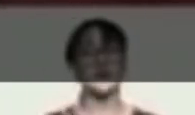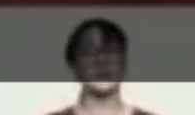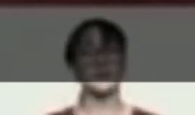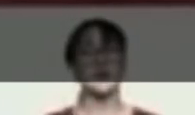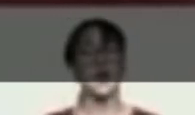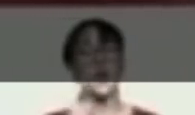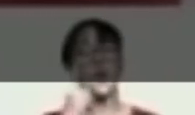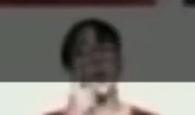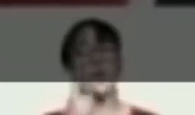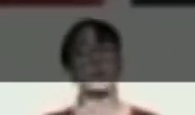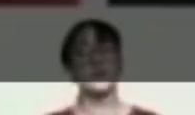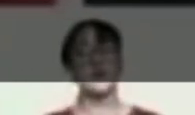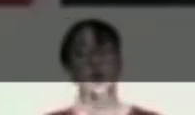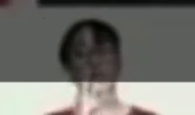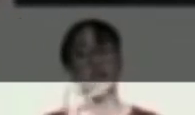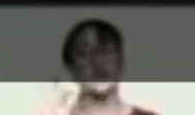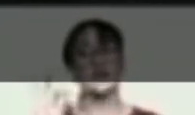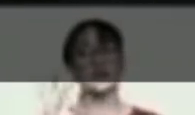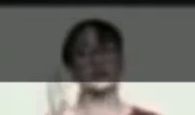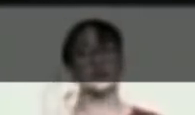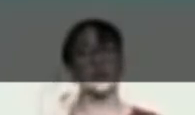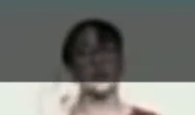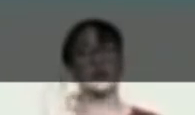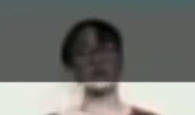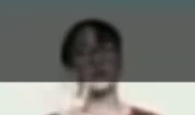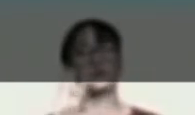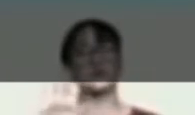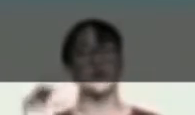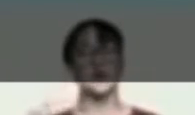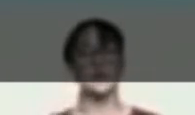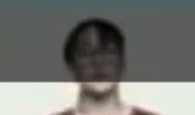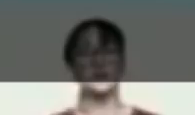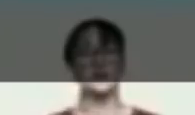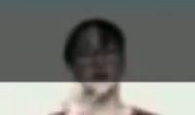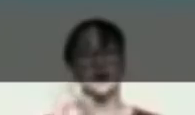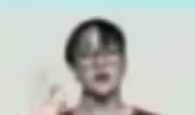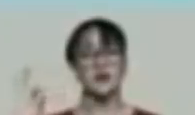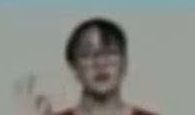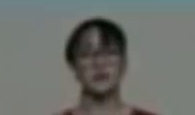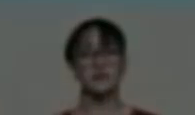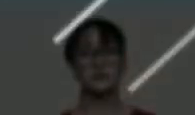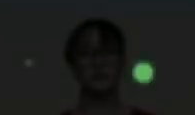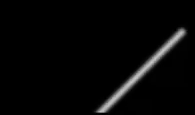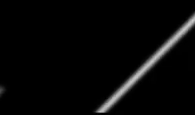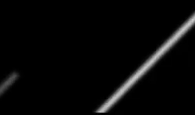a 1.555.500 bolívares.